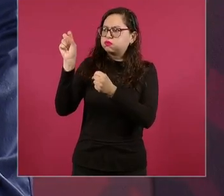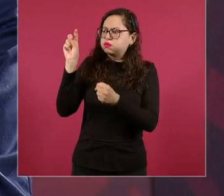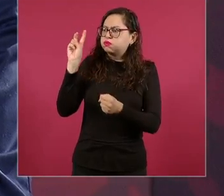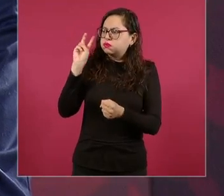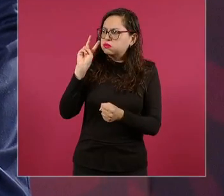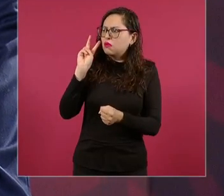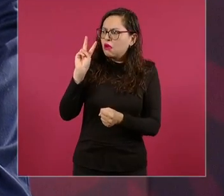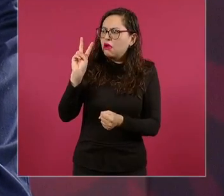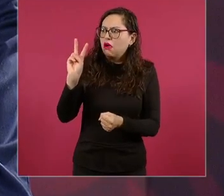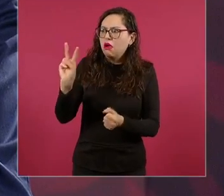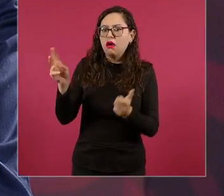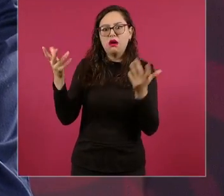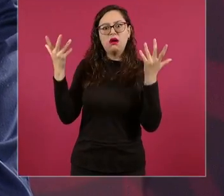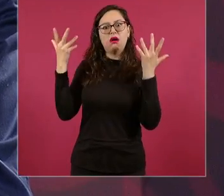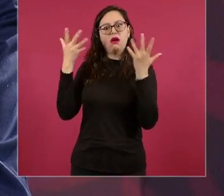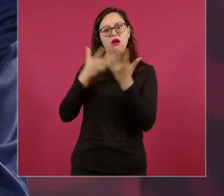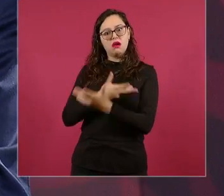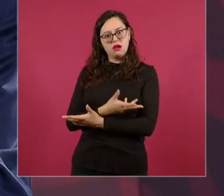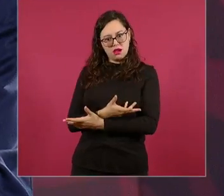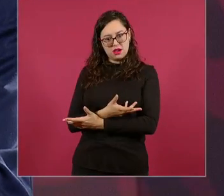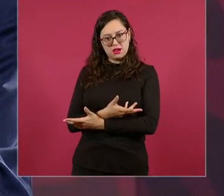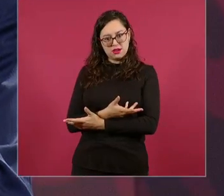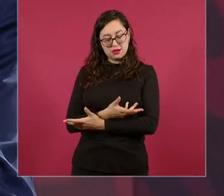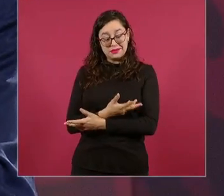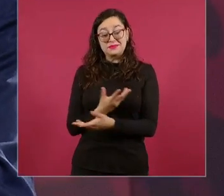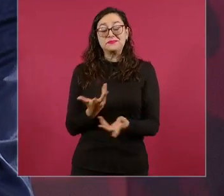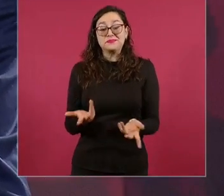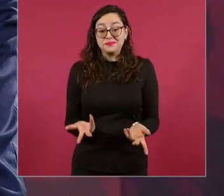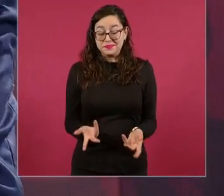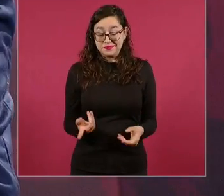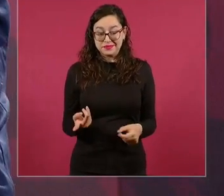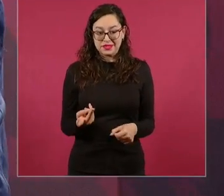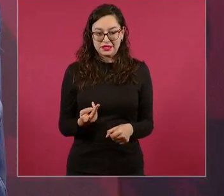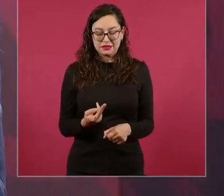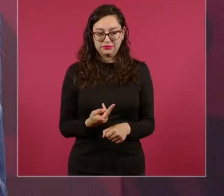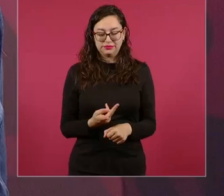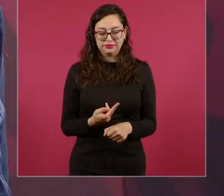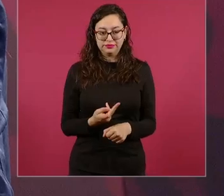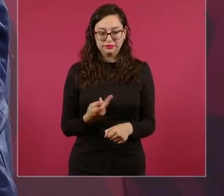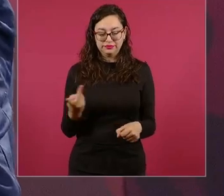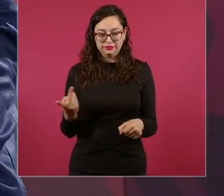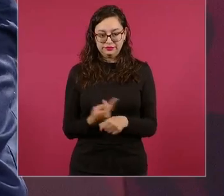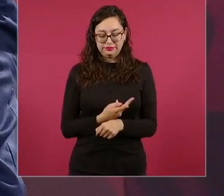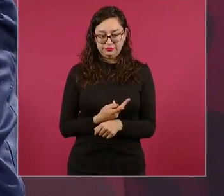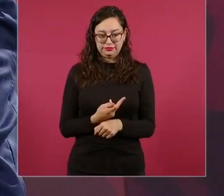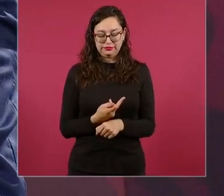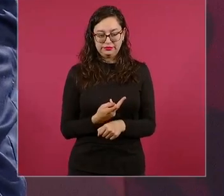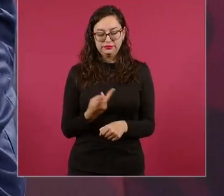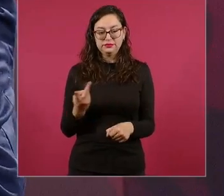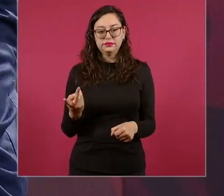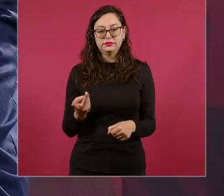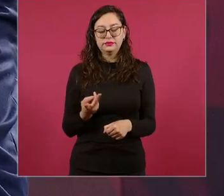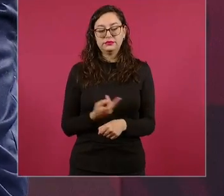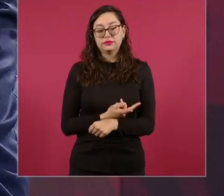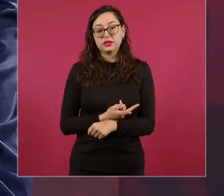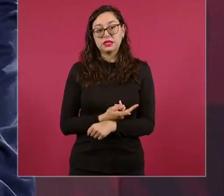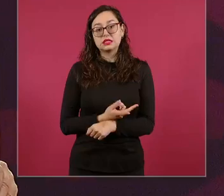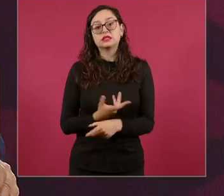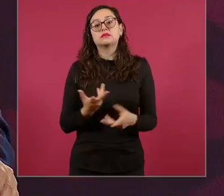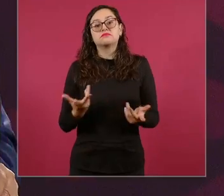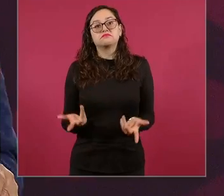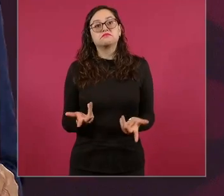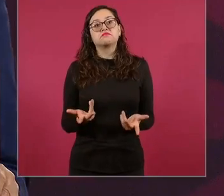llevado a que se propone, porque es nuestra